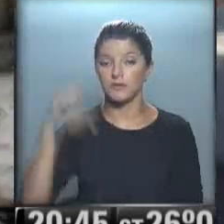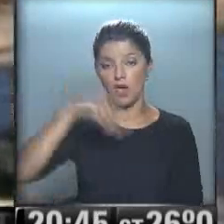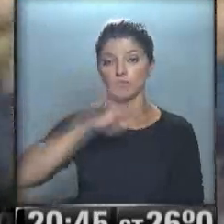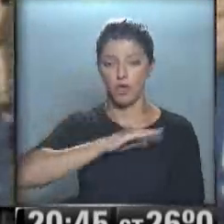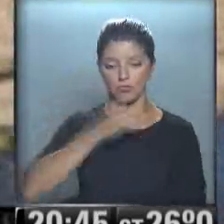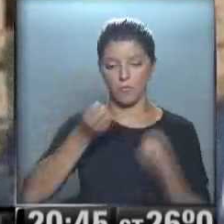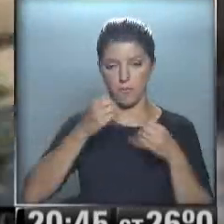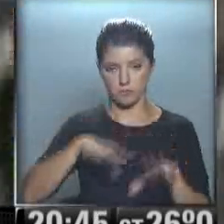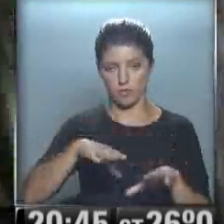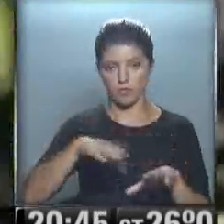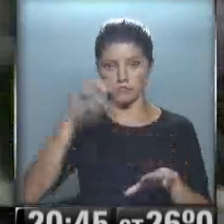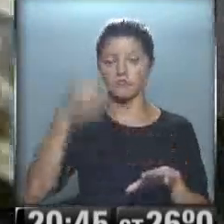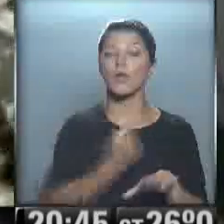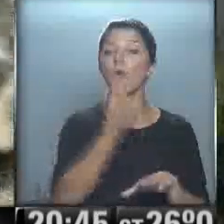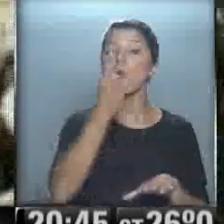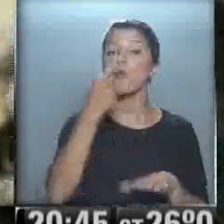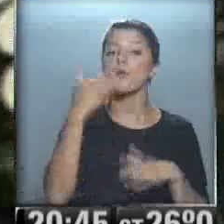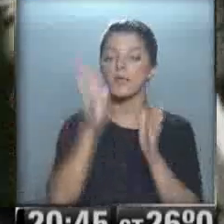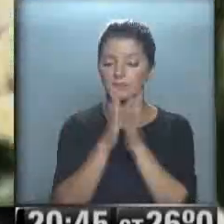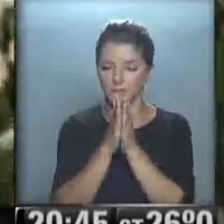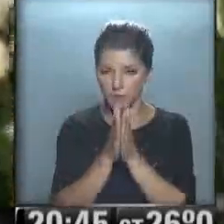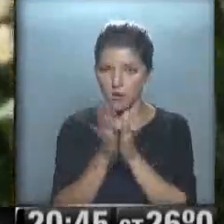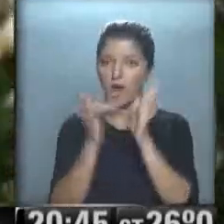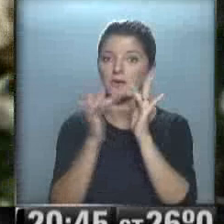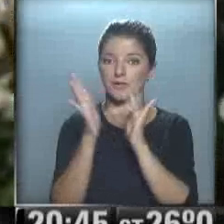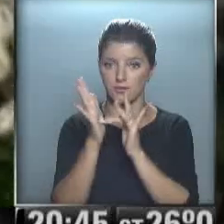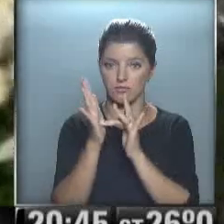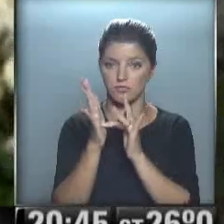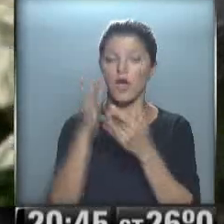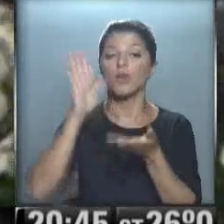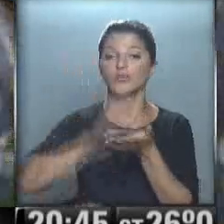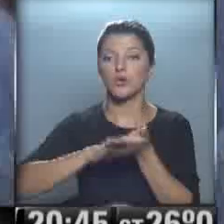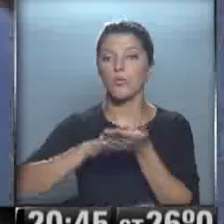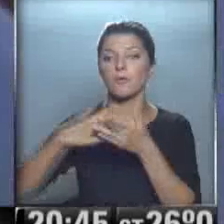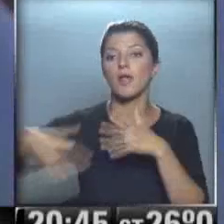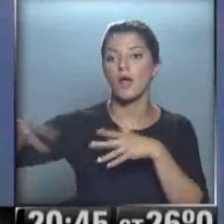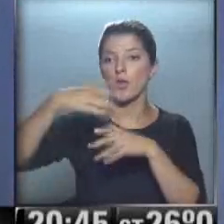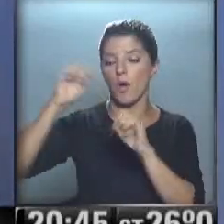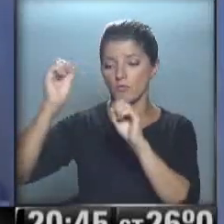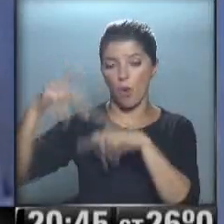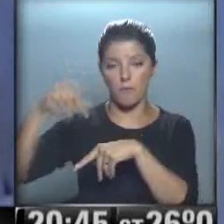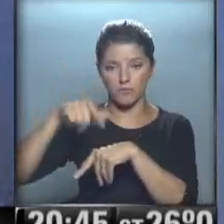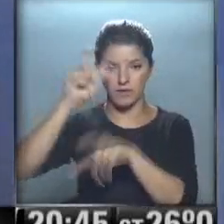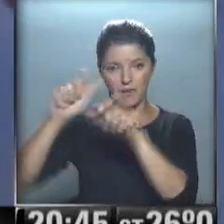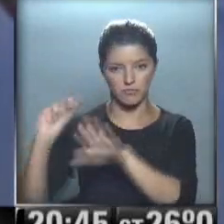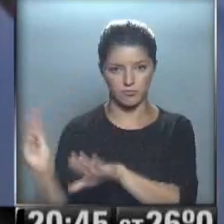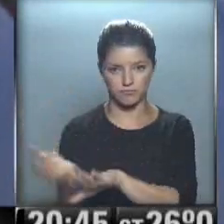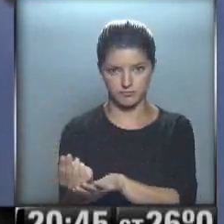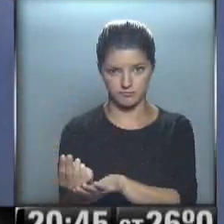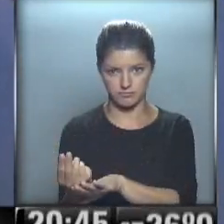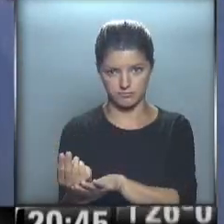actos, entre ellos una ceremonia religiosa ecuménica sobre la fosa común más grande que dejó la catástrofe.